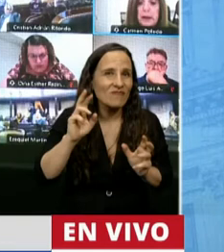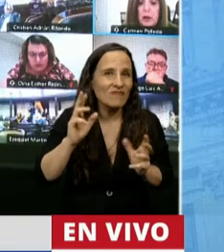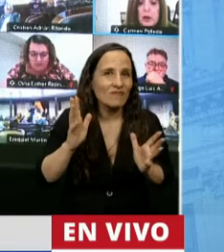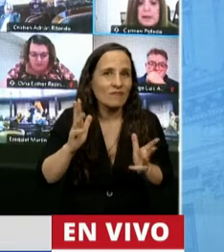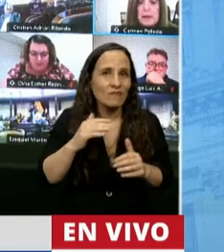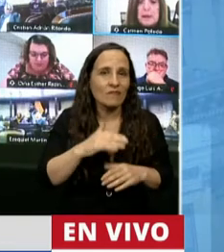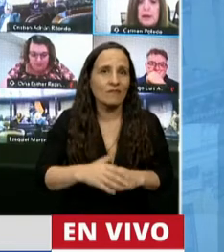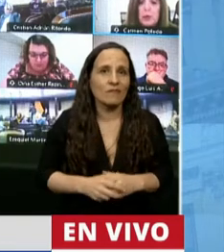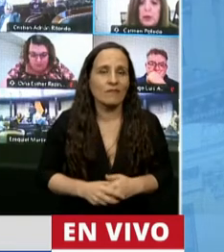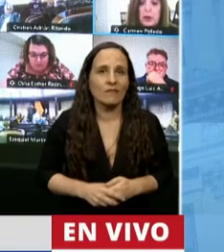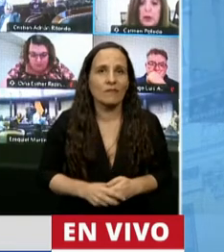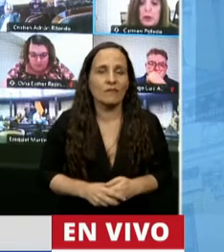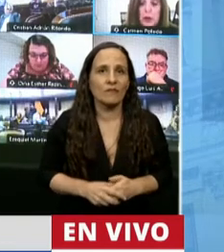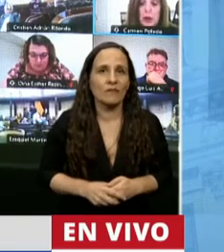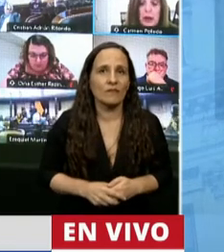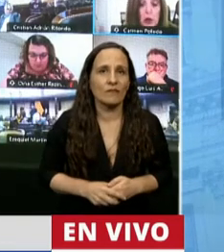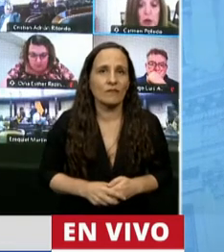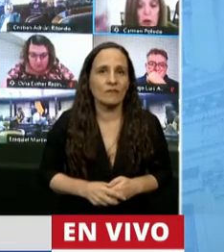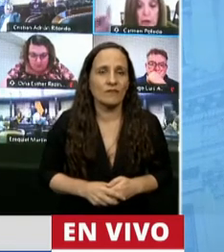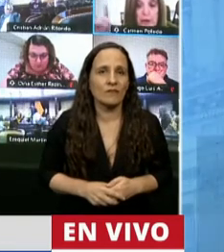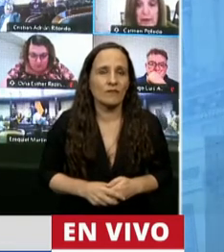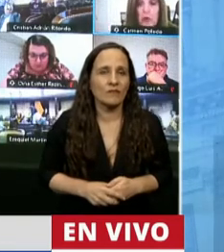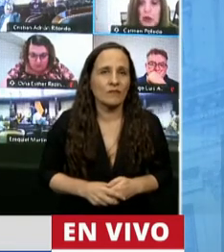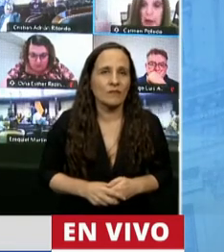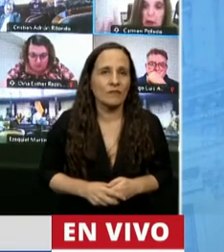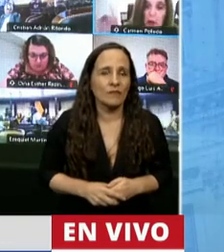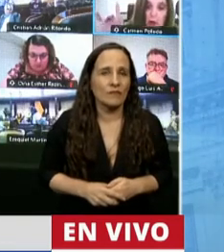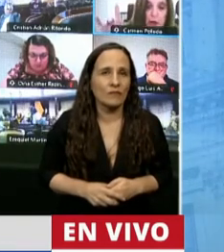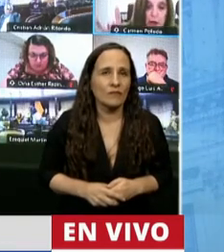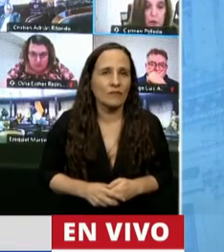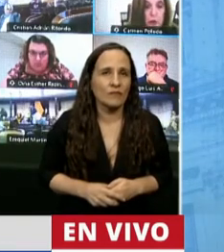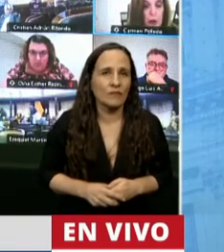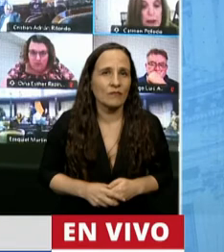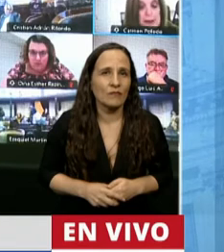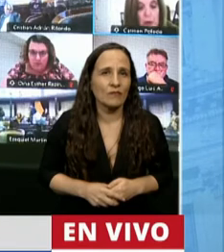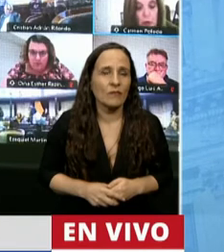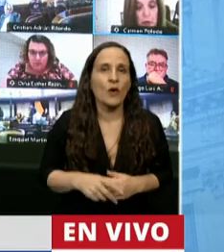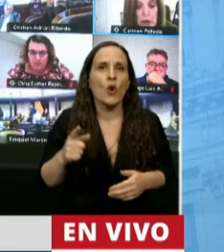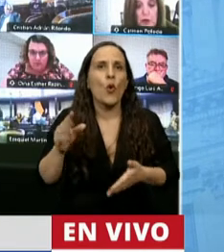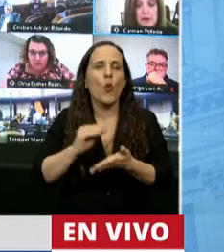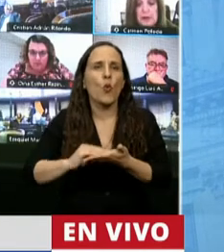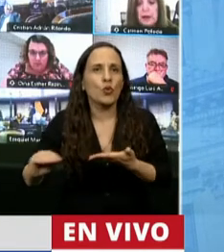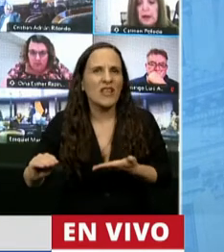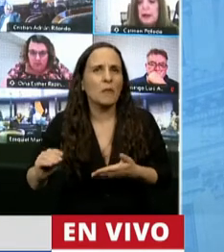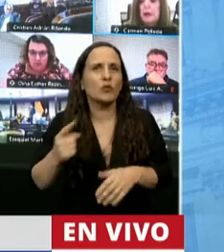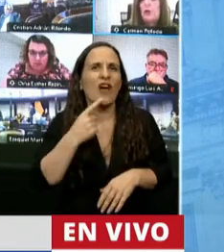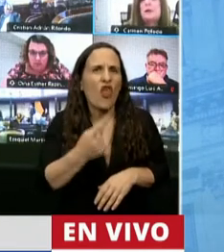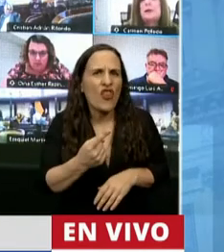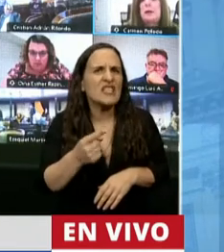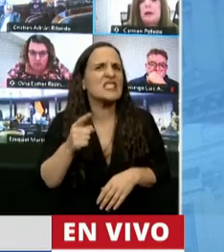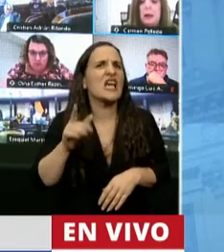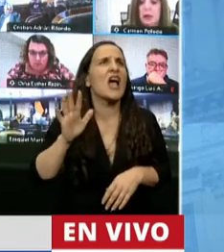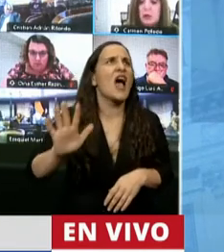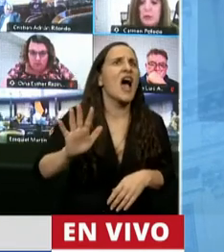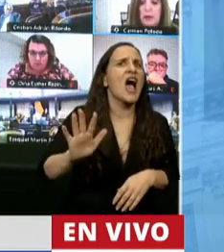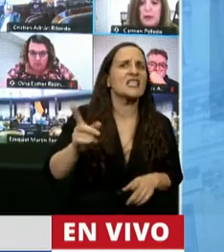a sacar a los porteños. Y lo único que faltaba escuchar, que no escuchamos, es a un diputado decir que esto no es así, que es un